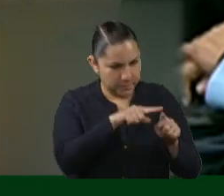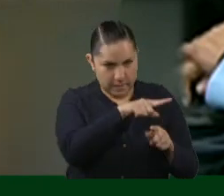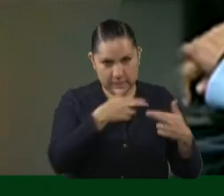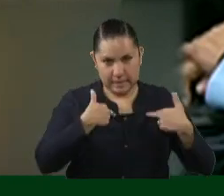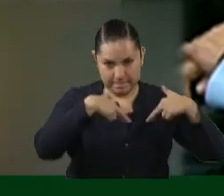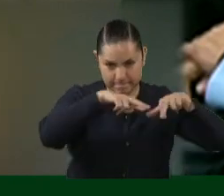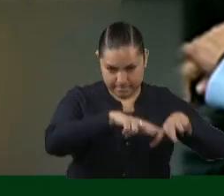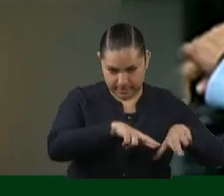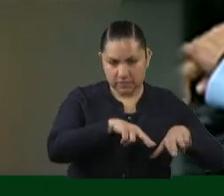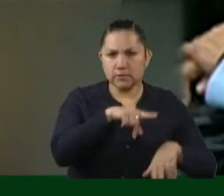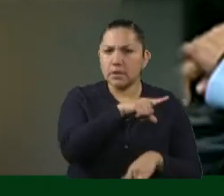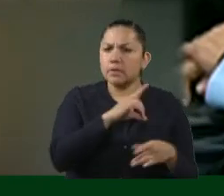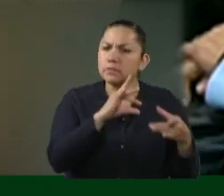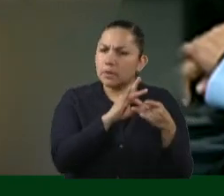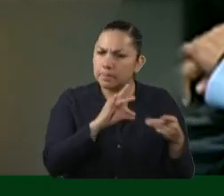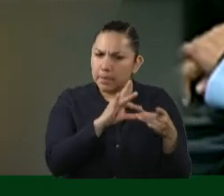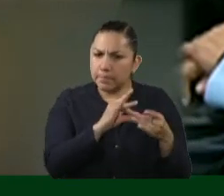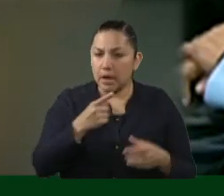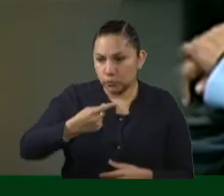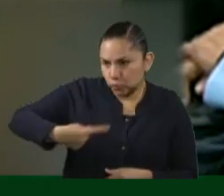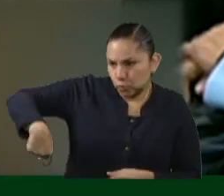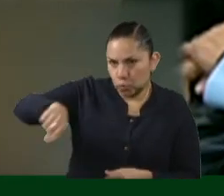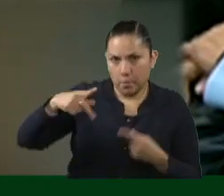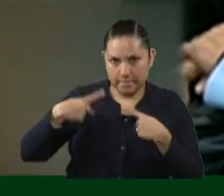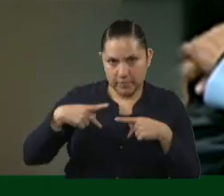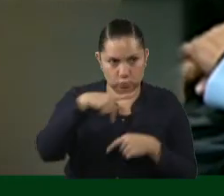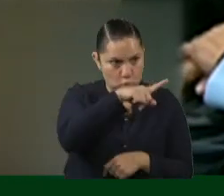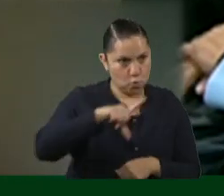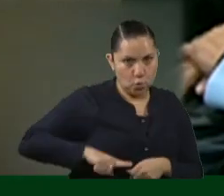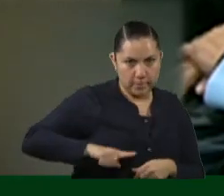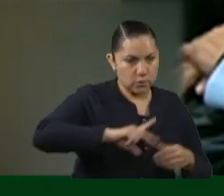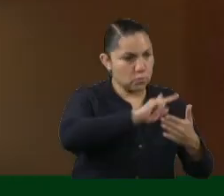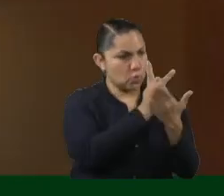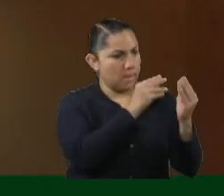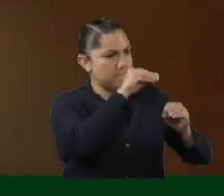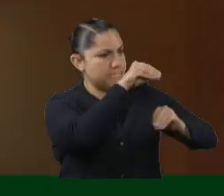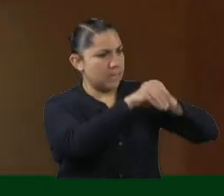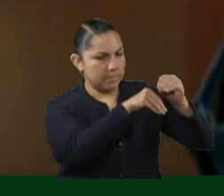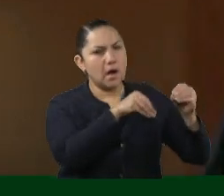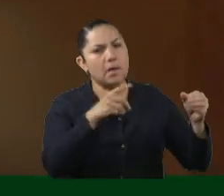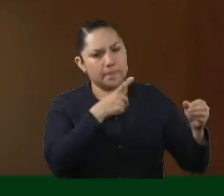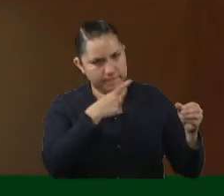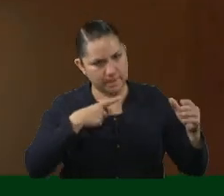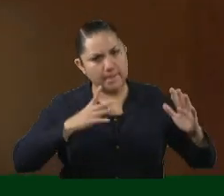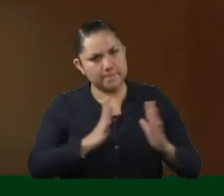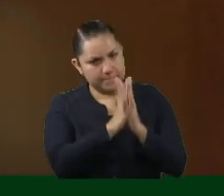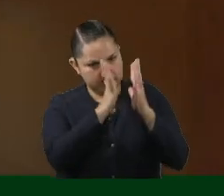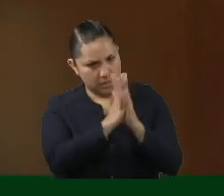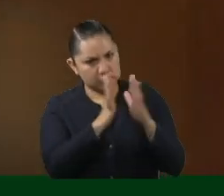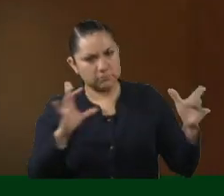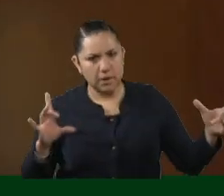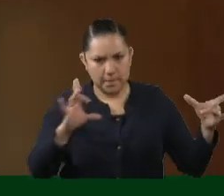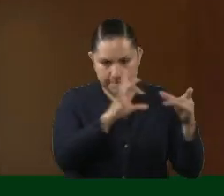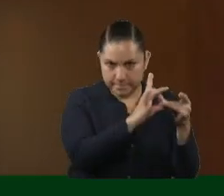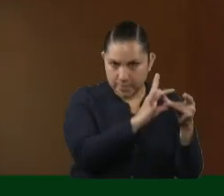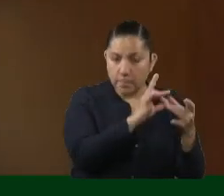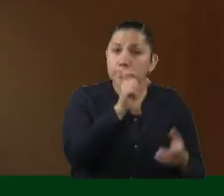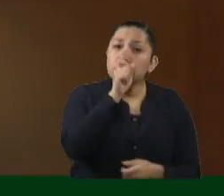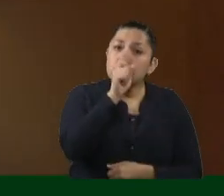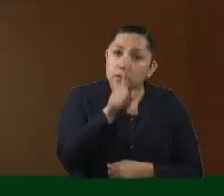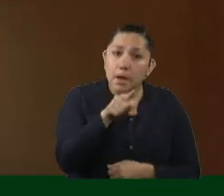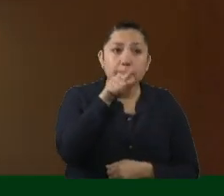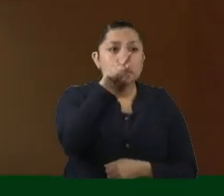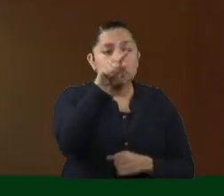en el diseño de las políticas públicas y de que el estado Mexicano reconozca Las observaciones y resoluciones que emiten órganos